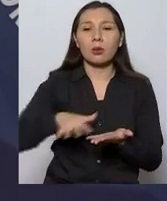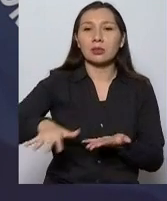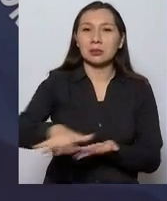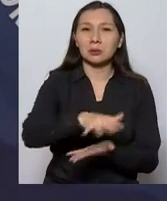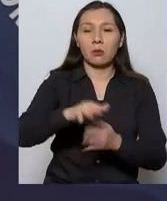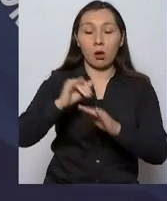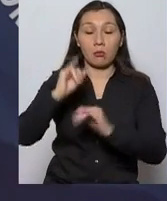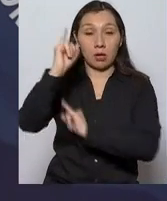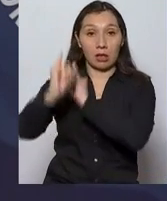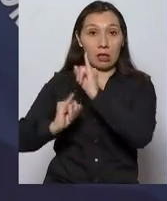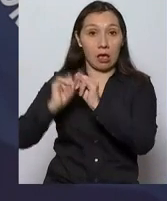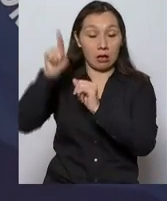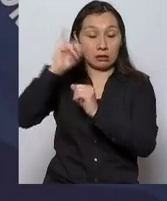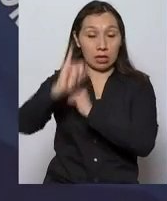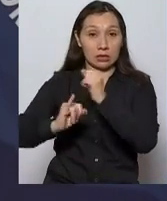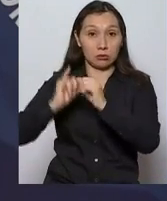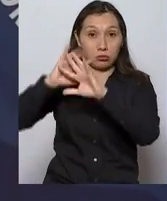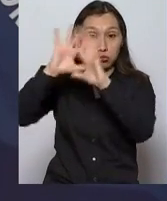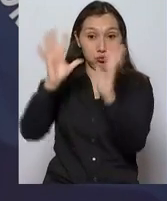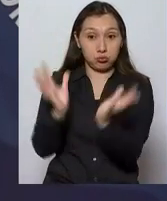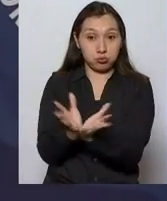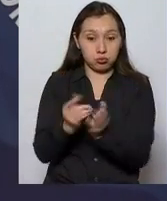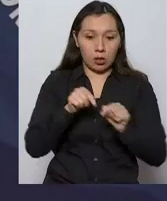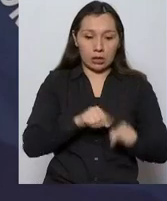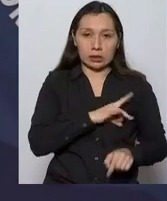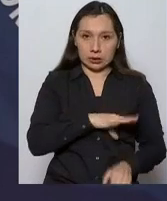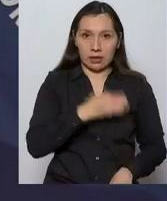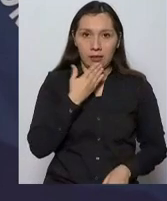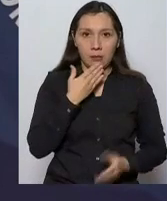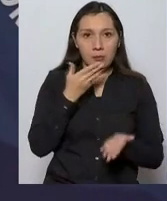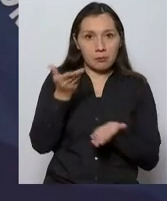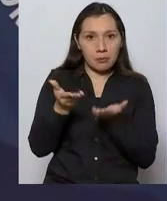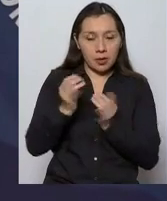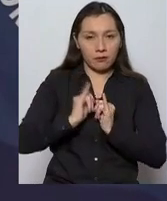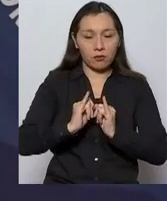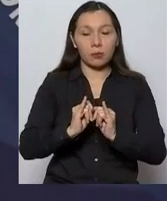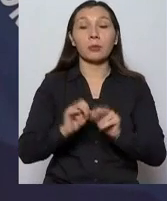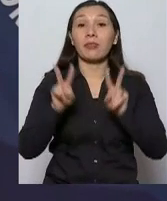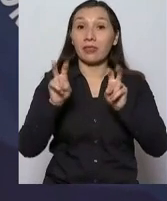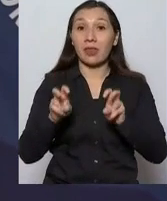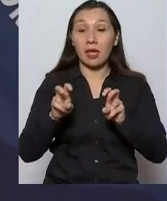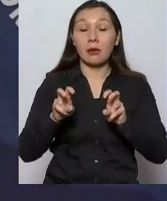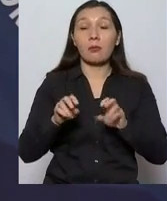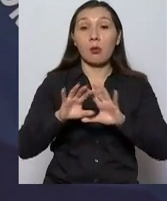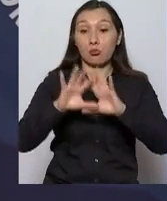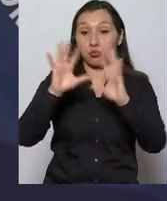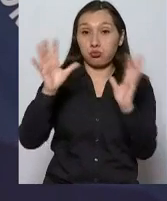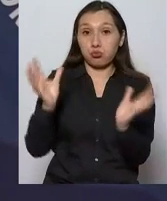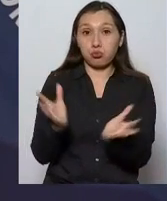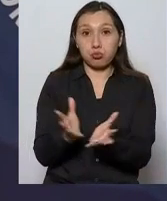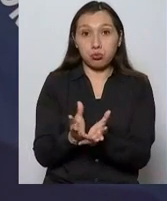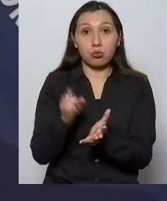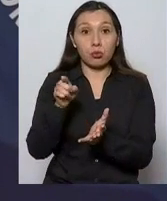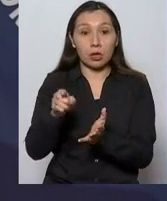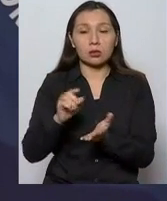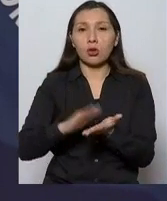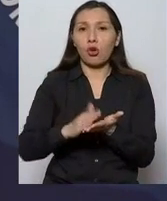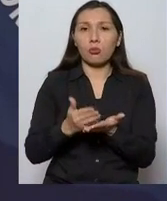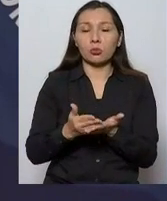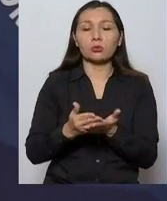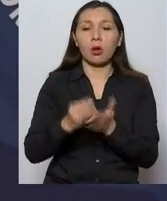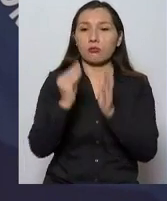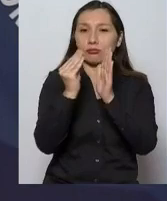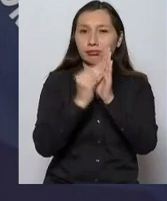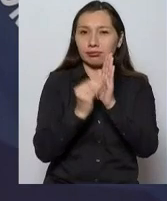situación internacional como de la situación de nuestro país. Con respecto a la situación internacional mundial, se